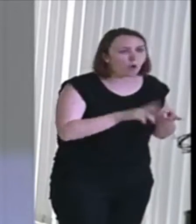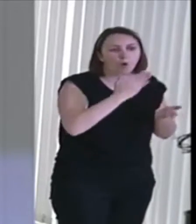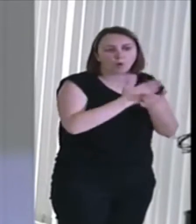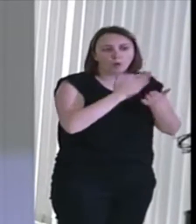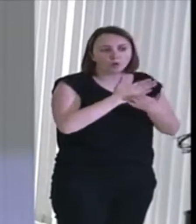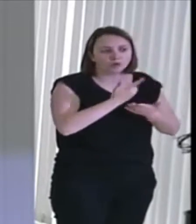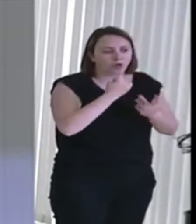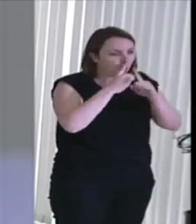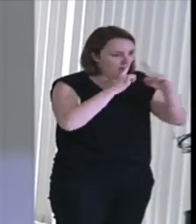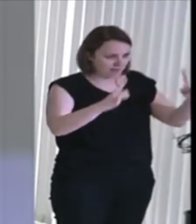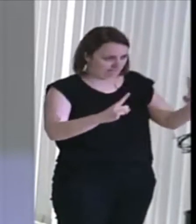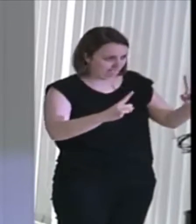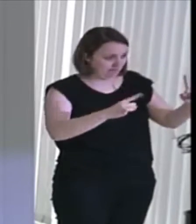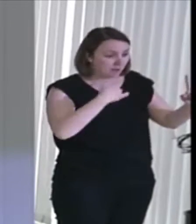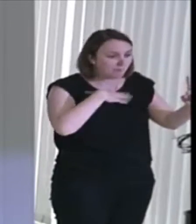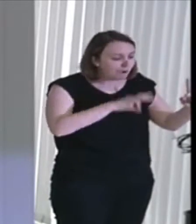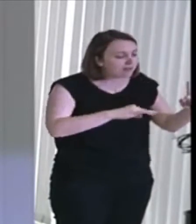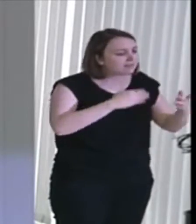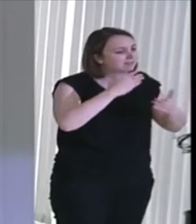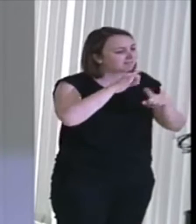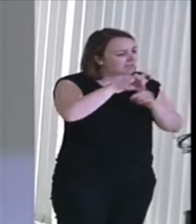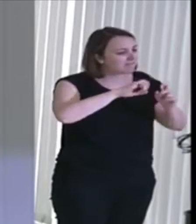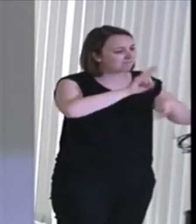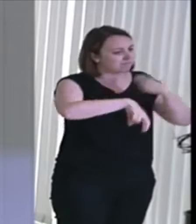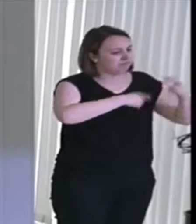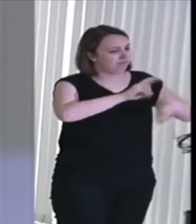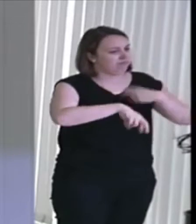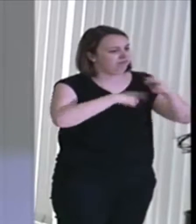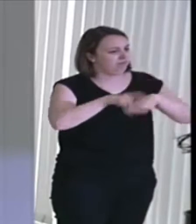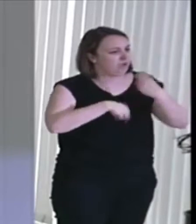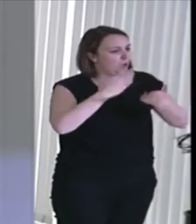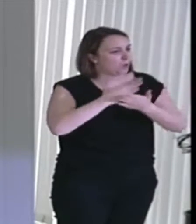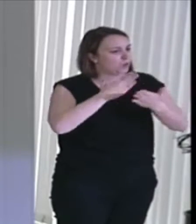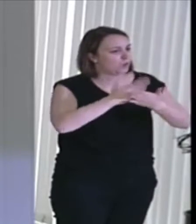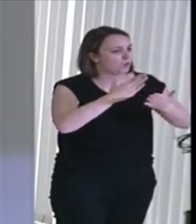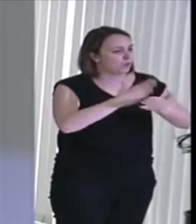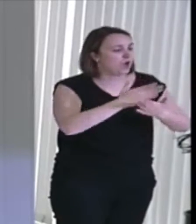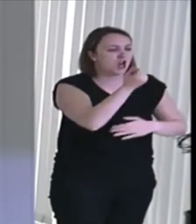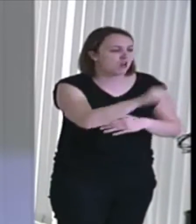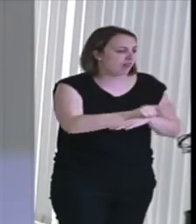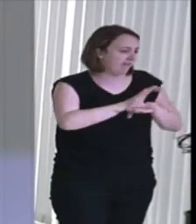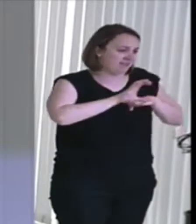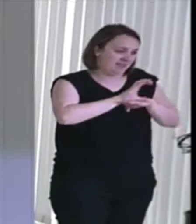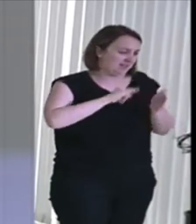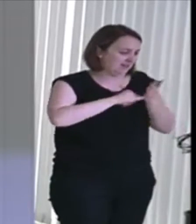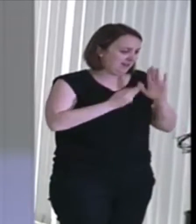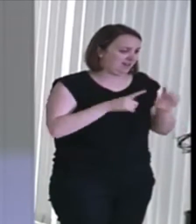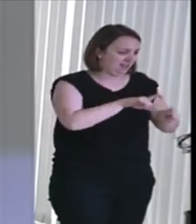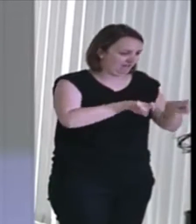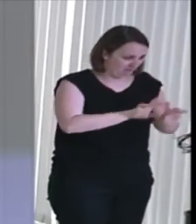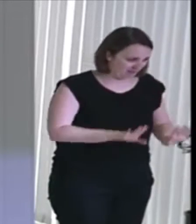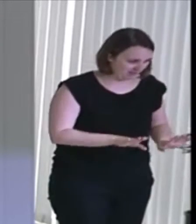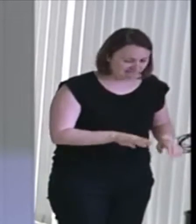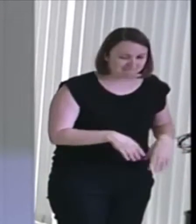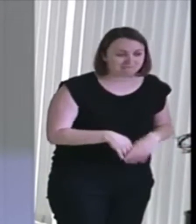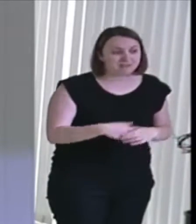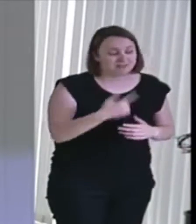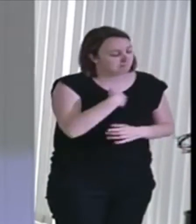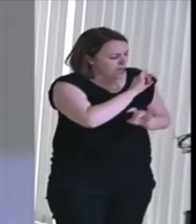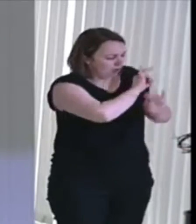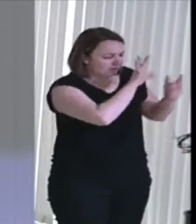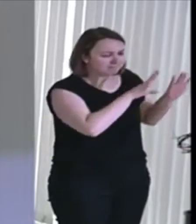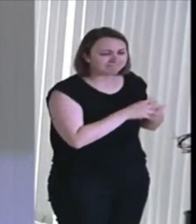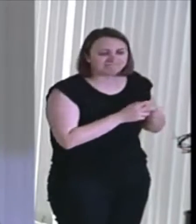cosas de un año y reciclarte y utilizar la tecnología, no hace falta ser ingeniero informático. Bueno, yo creo que ha quedado patente, ¿no?